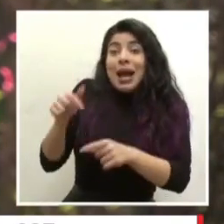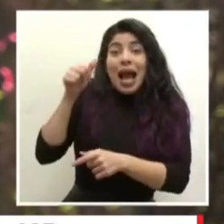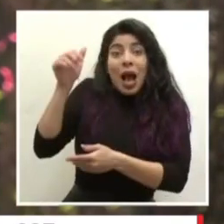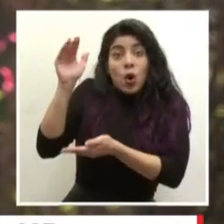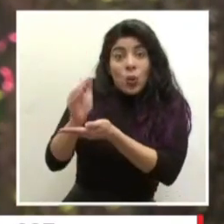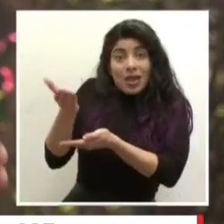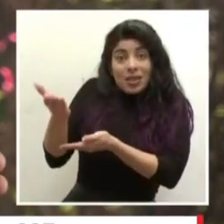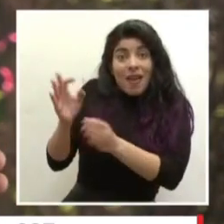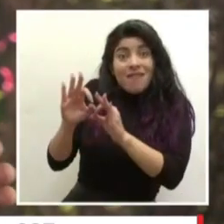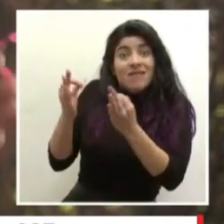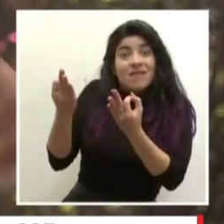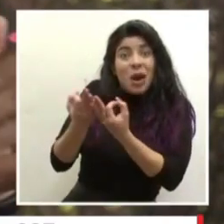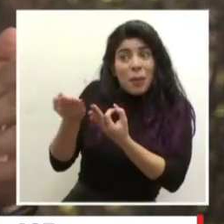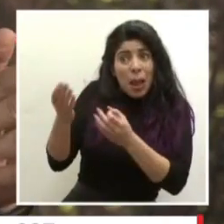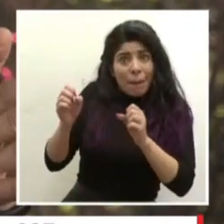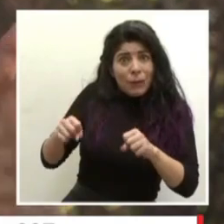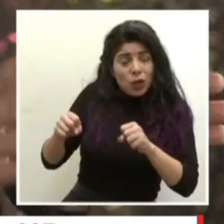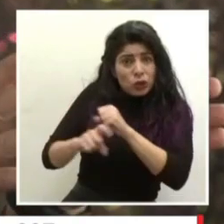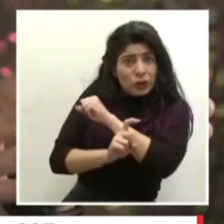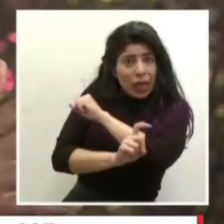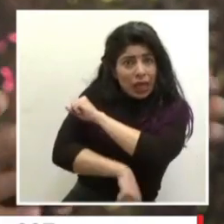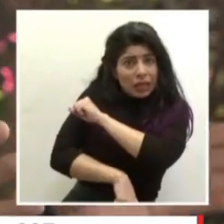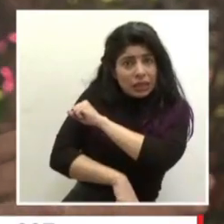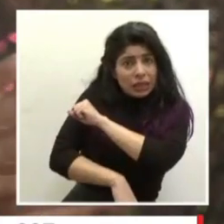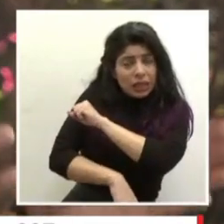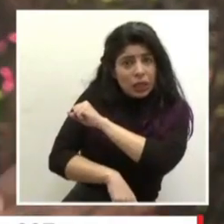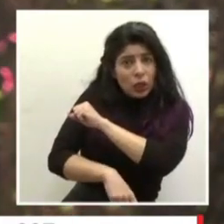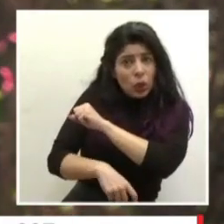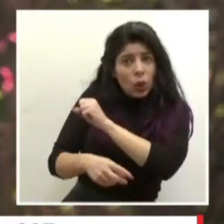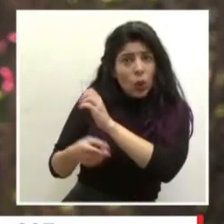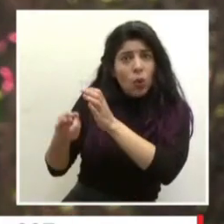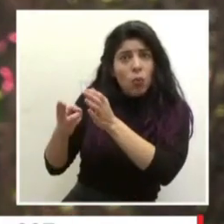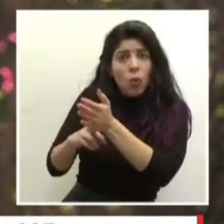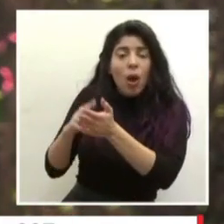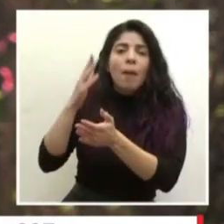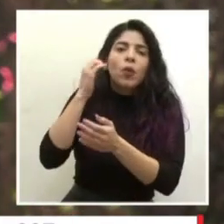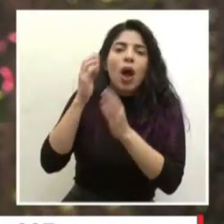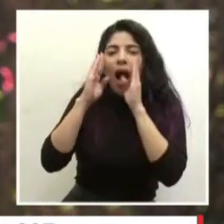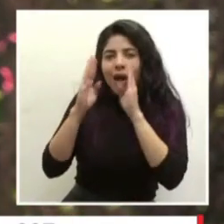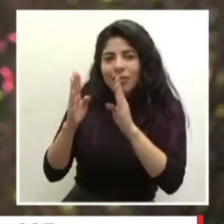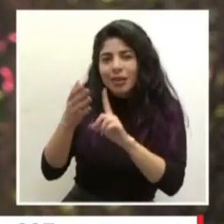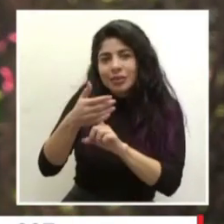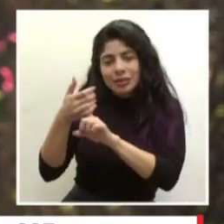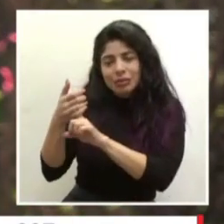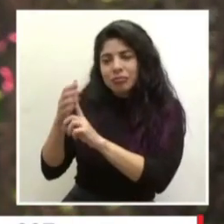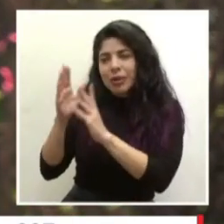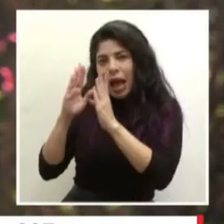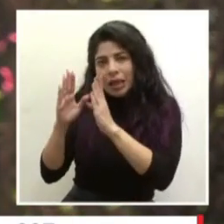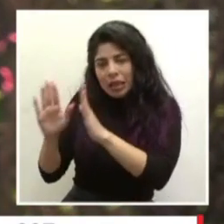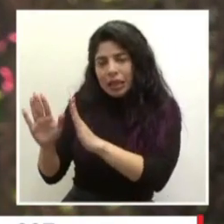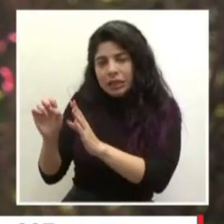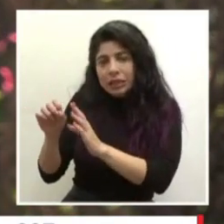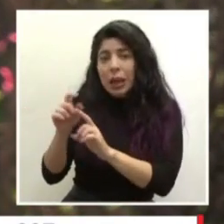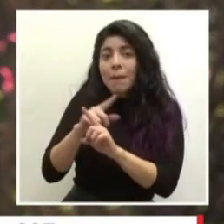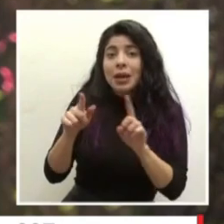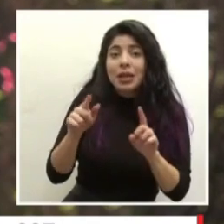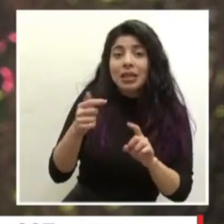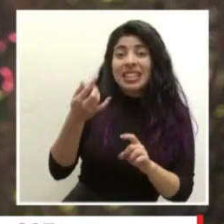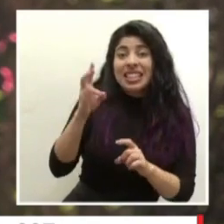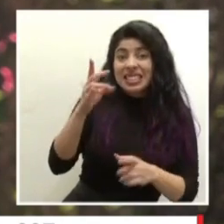¿esta familia se expone a alguna sanción, además del tratamiento que está recibiendo, aparte de ese tratamiento que está recibiendo estos